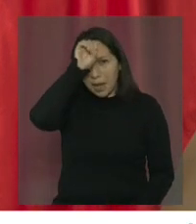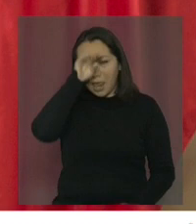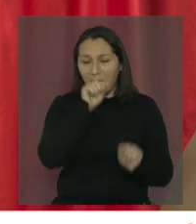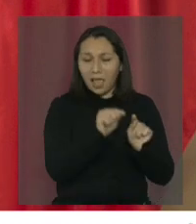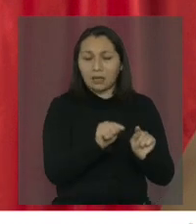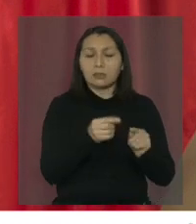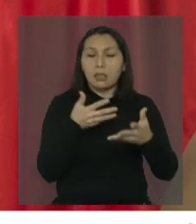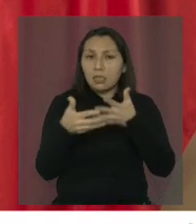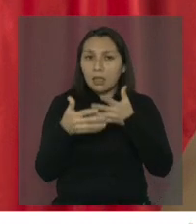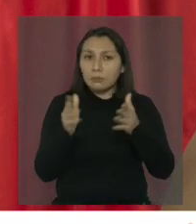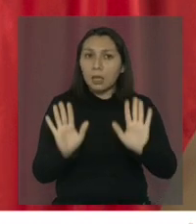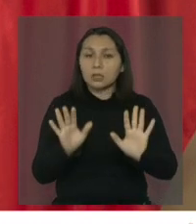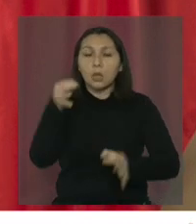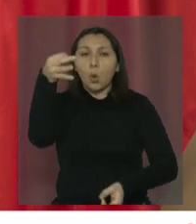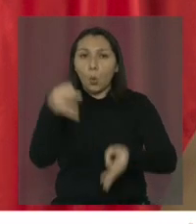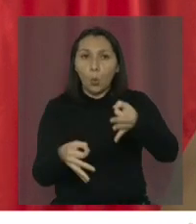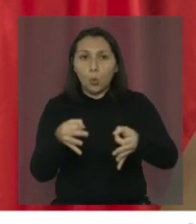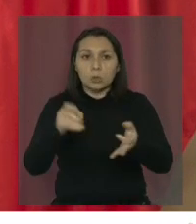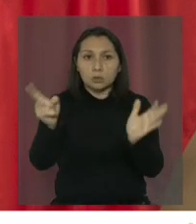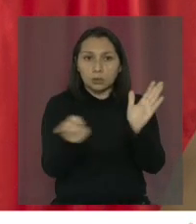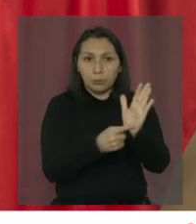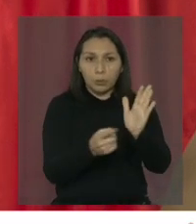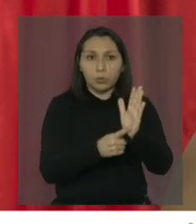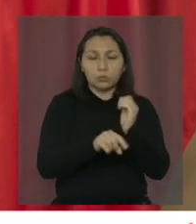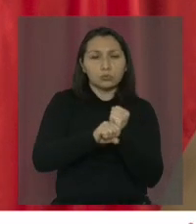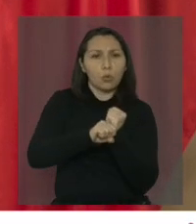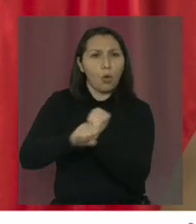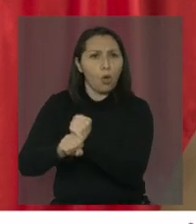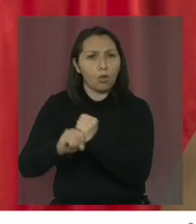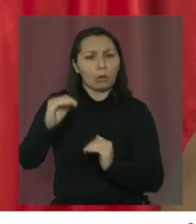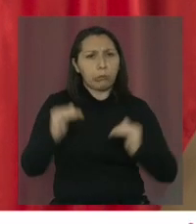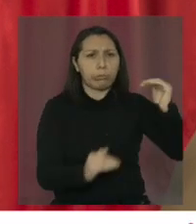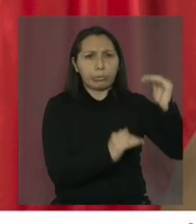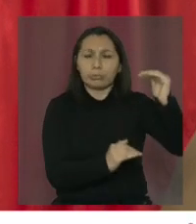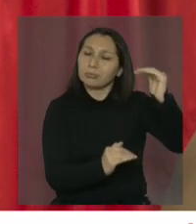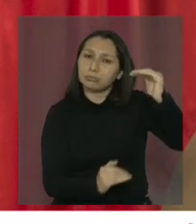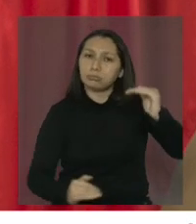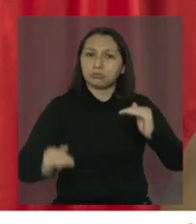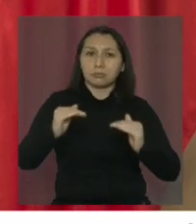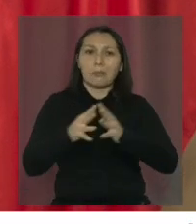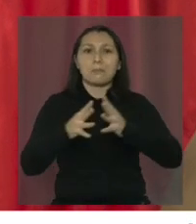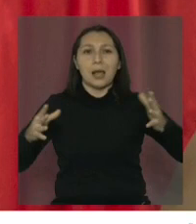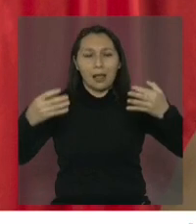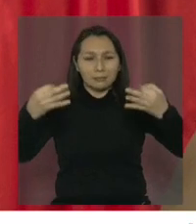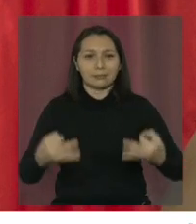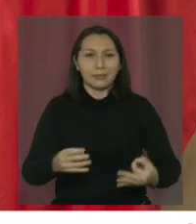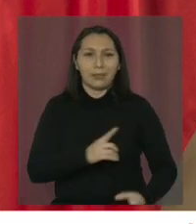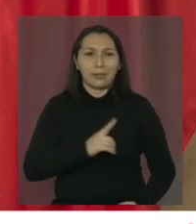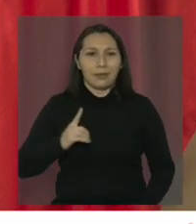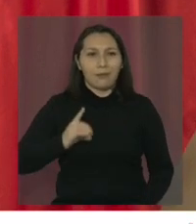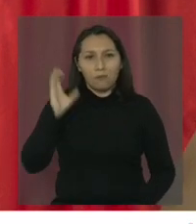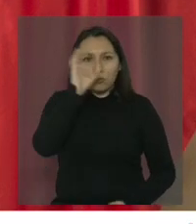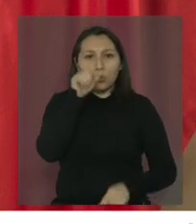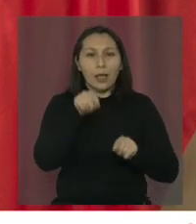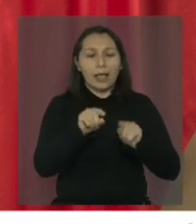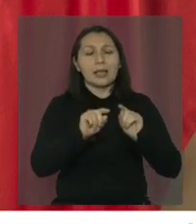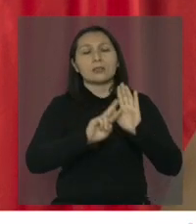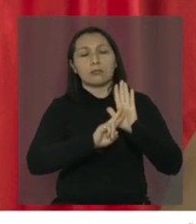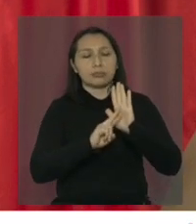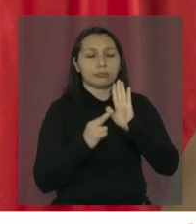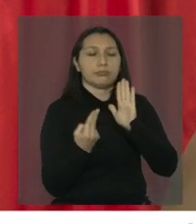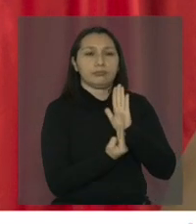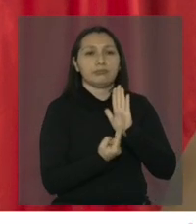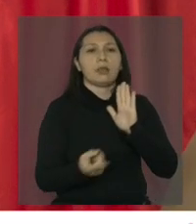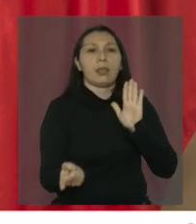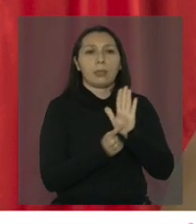transparencia justicia tributaria combatir las desigualdades para mayor dignidad es lo que busca esta reforma tributaria que